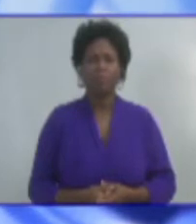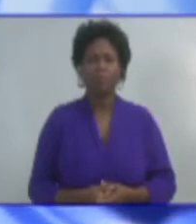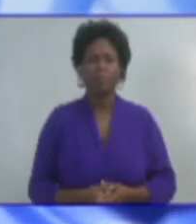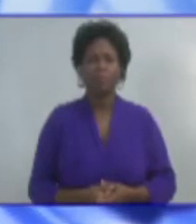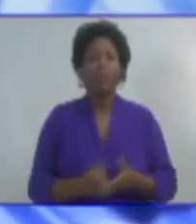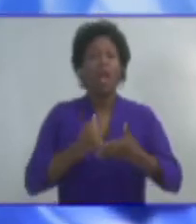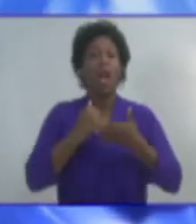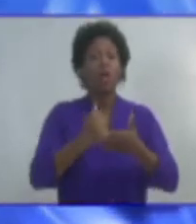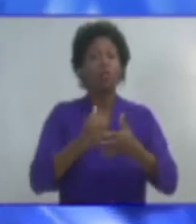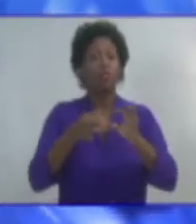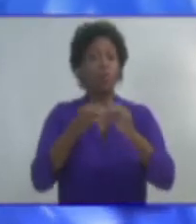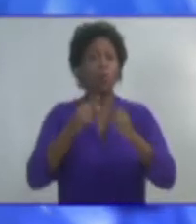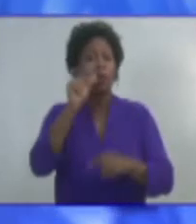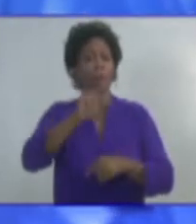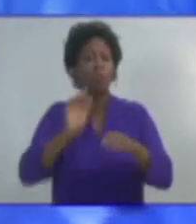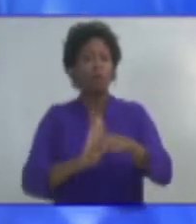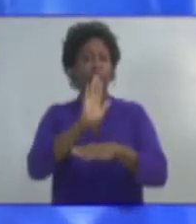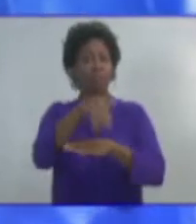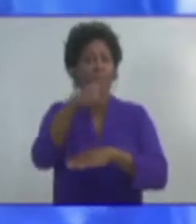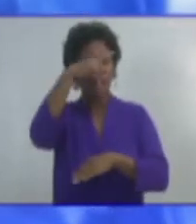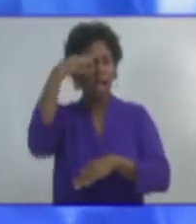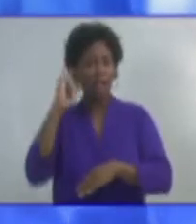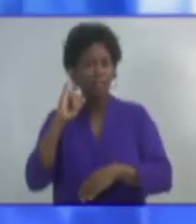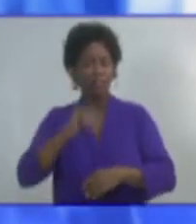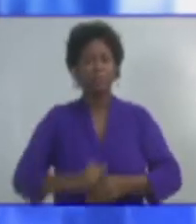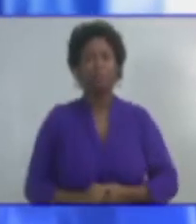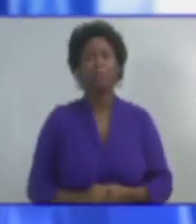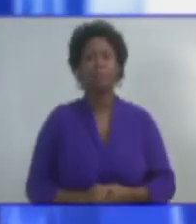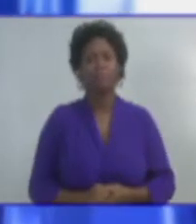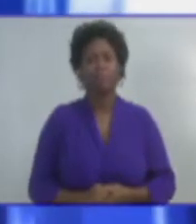Auxilia a Guantánamo a migrantes haitianos.